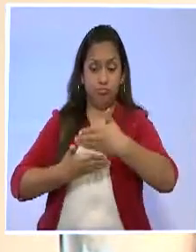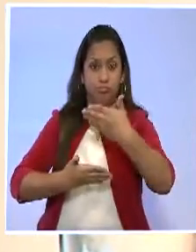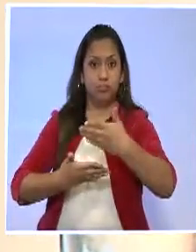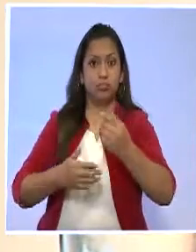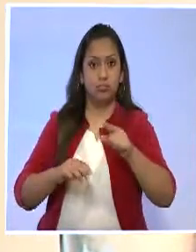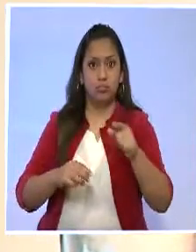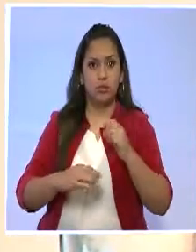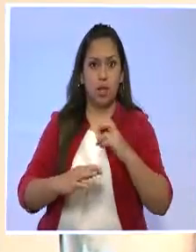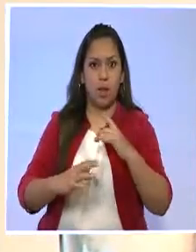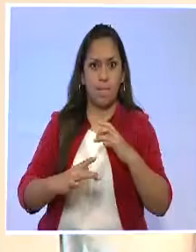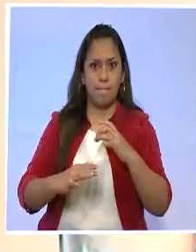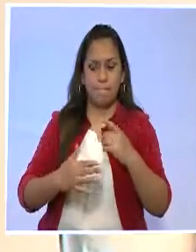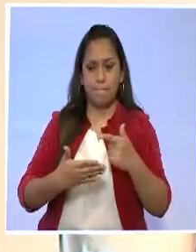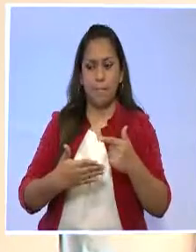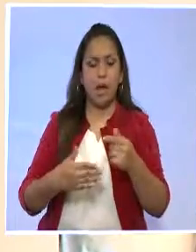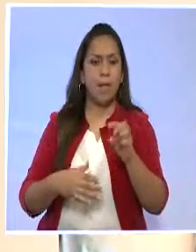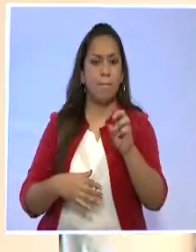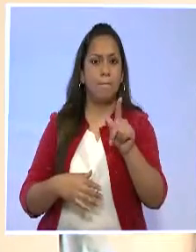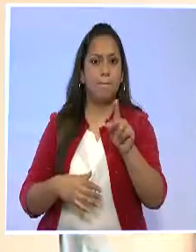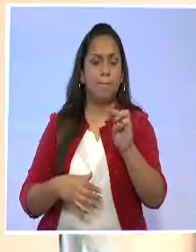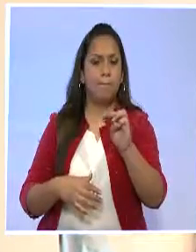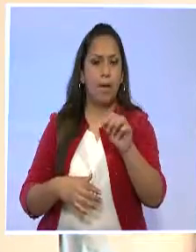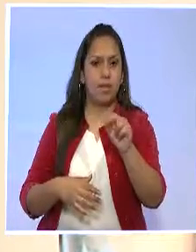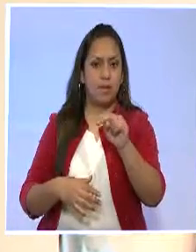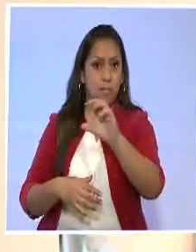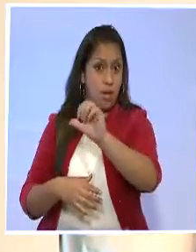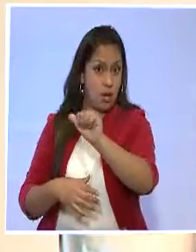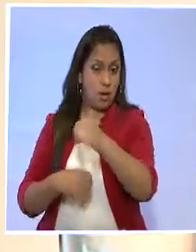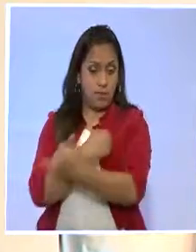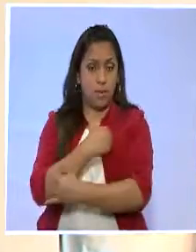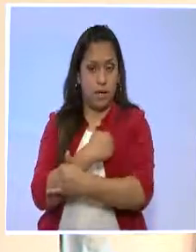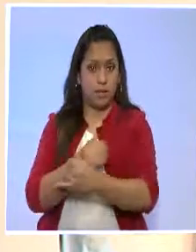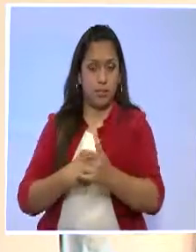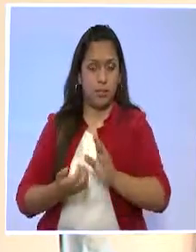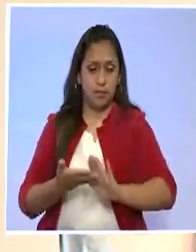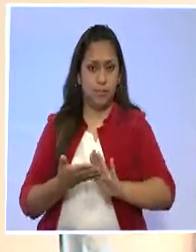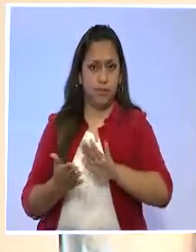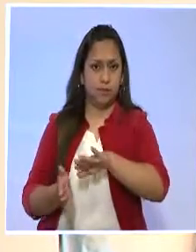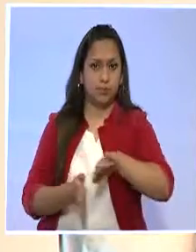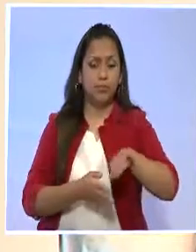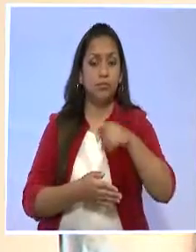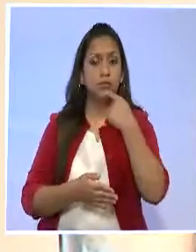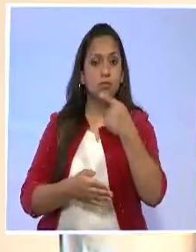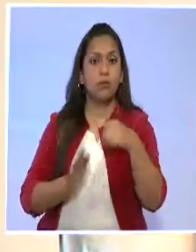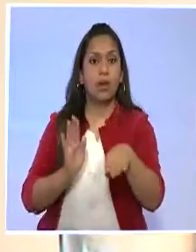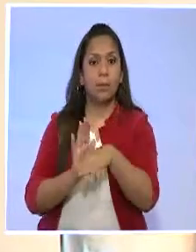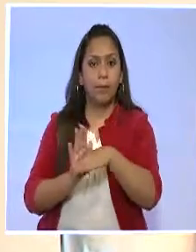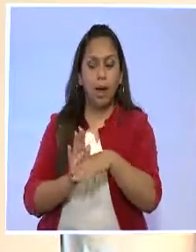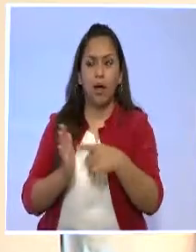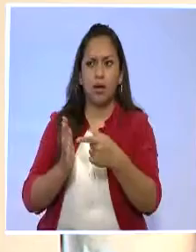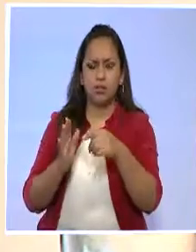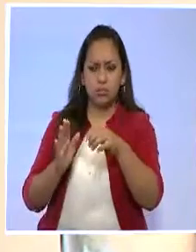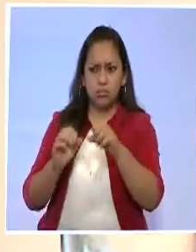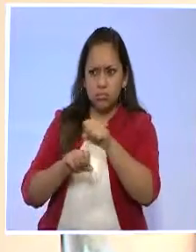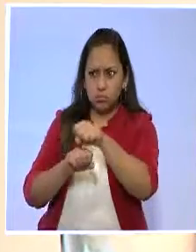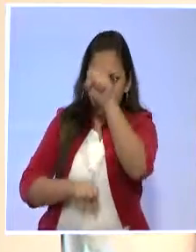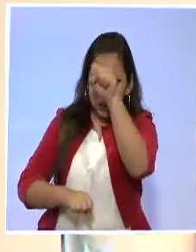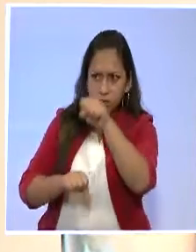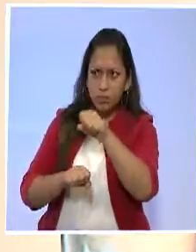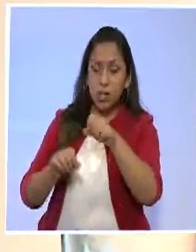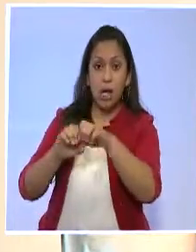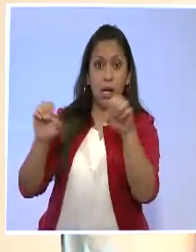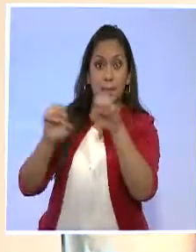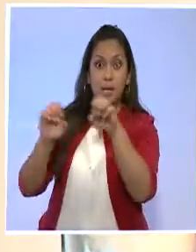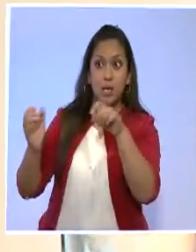papeles de panamá han salido a la luz algunas investigaciones que a través de bancas y cuentas bancarias y estas empresas offshore se ha